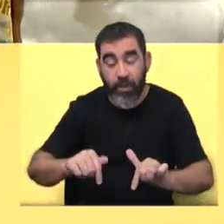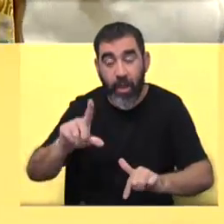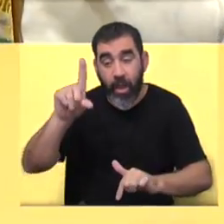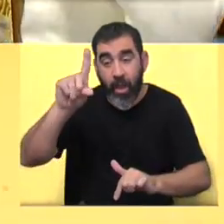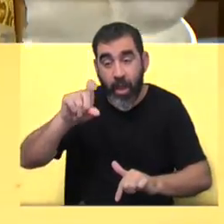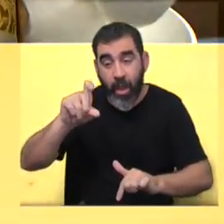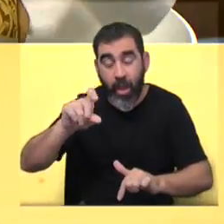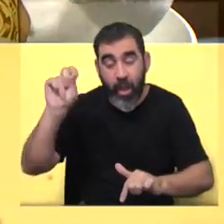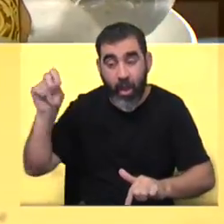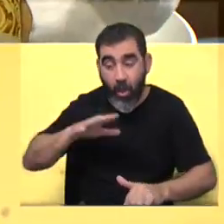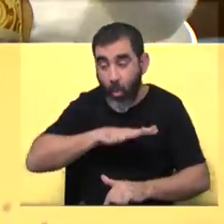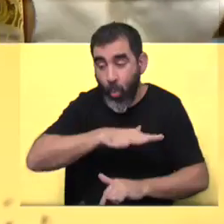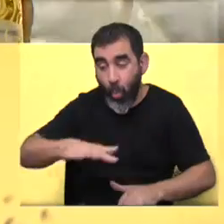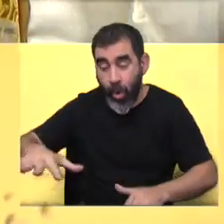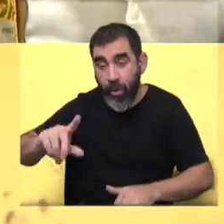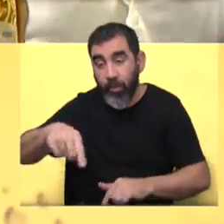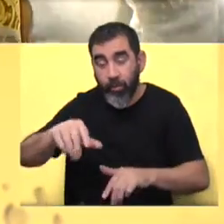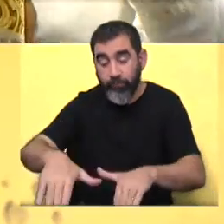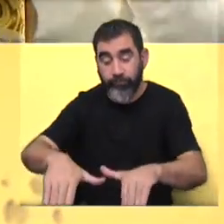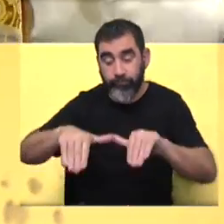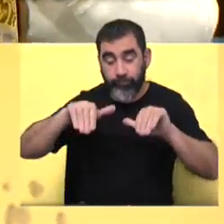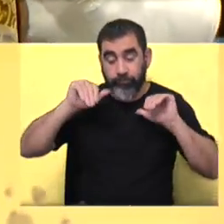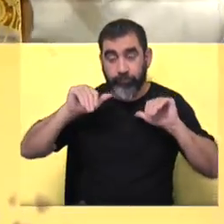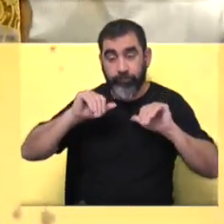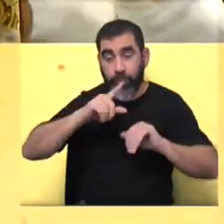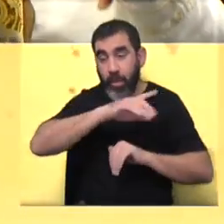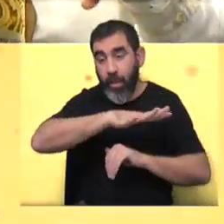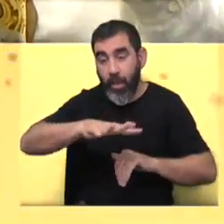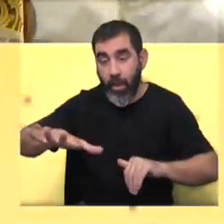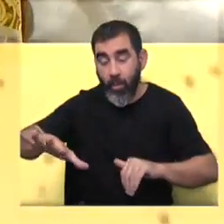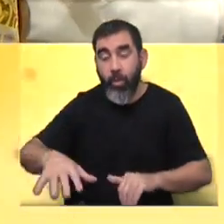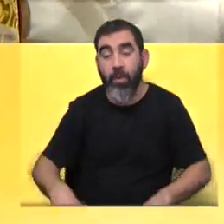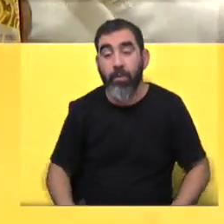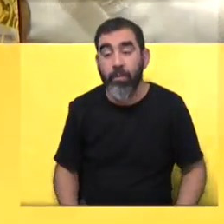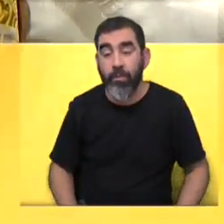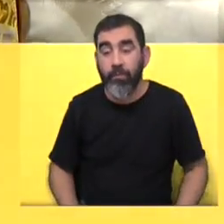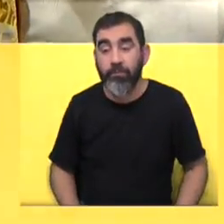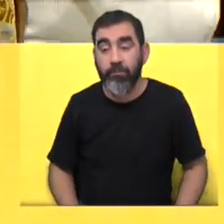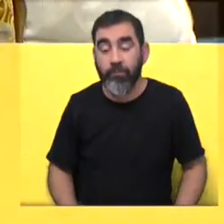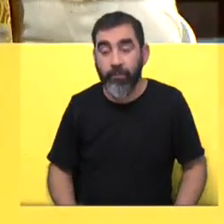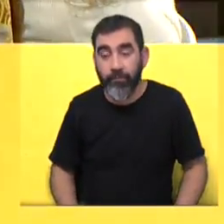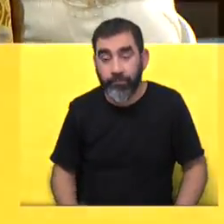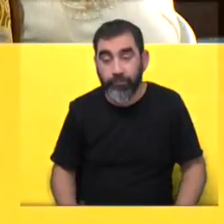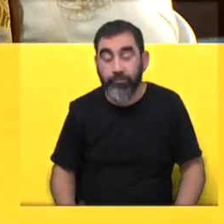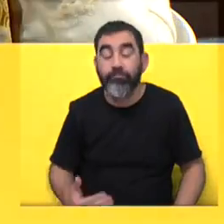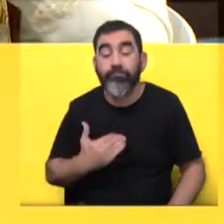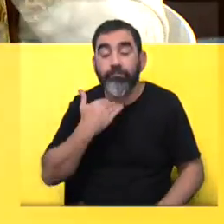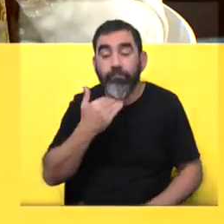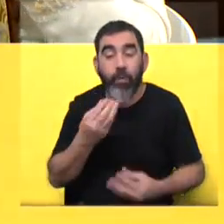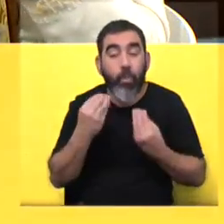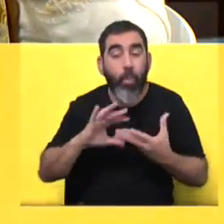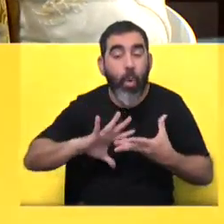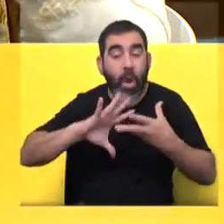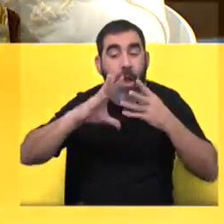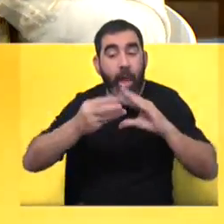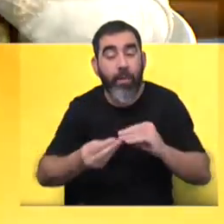del océano, y luego el regreso a su lugar, digamos, del océano, no sabemos o si es un tema de